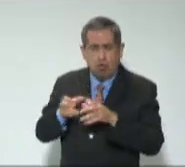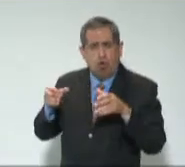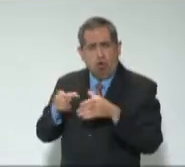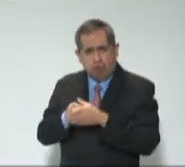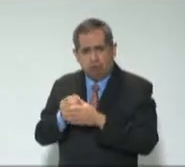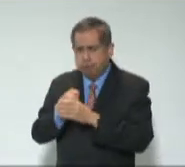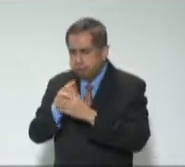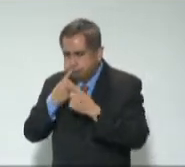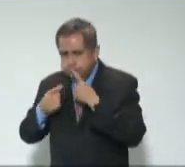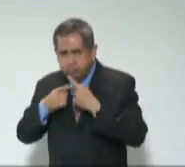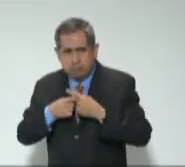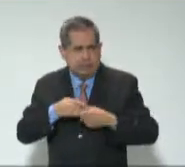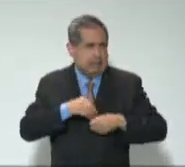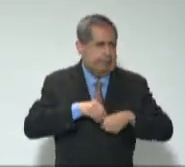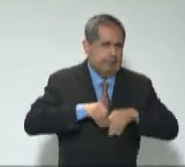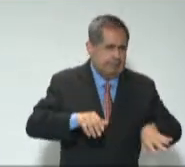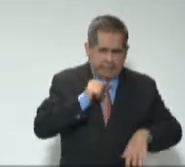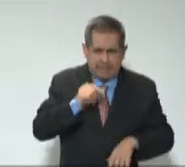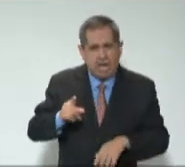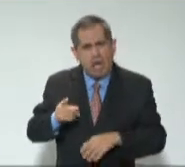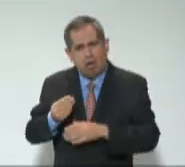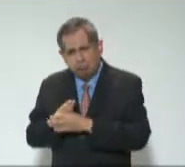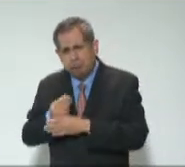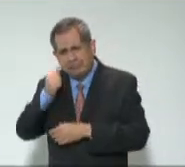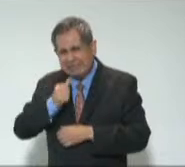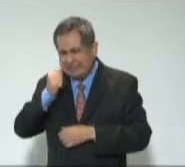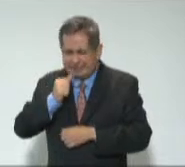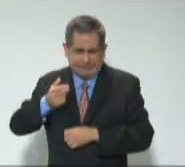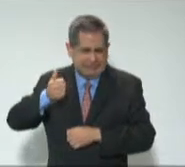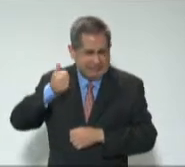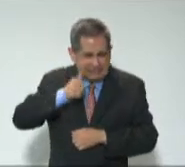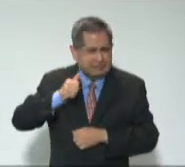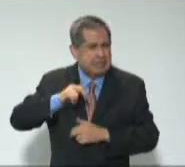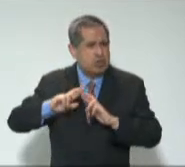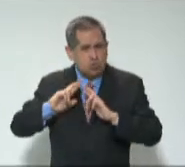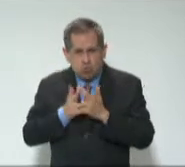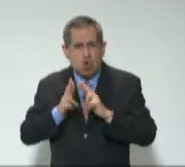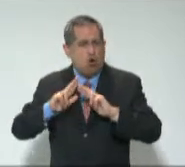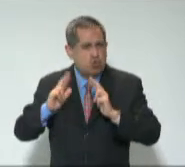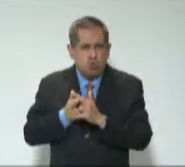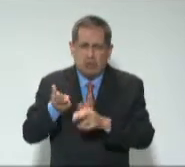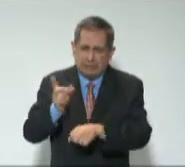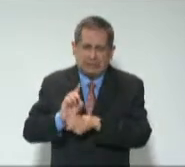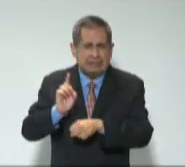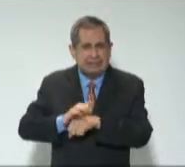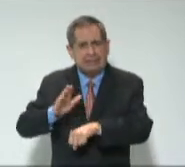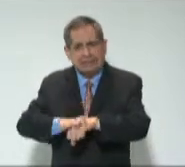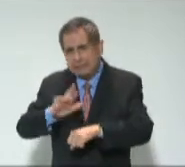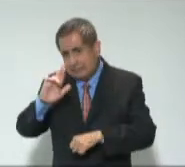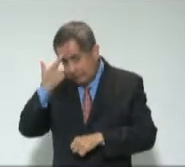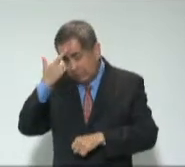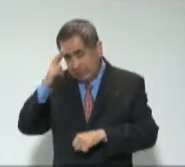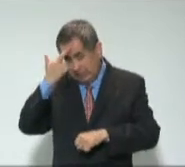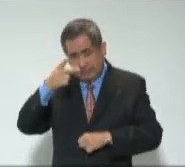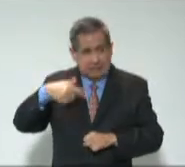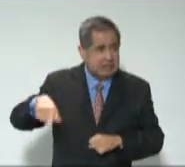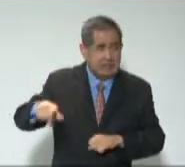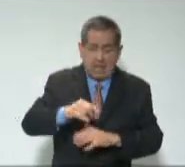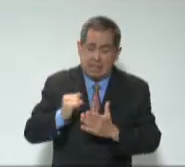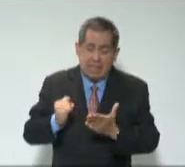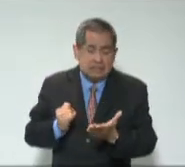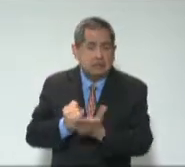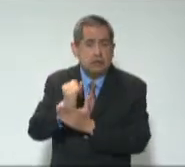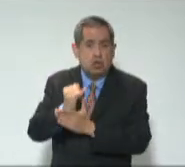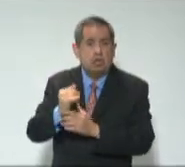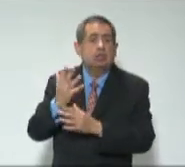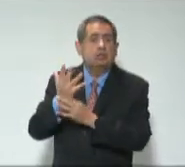aquí no estoy revelando ningún secreto de estado casi cada reunión interna nos dice Recuerden que las decisiones son